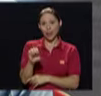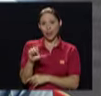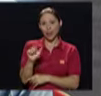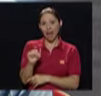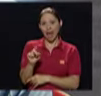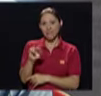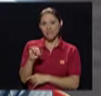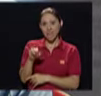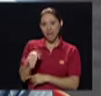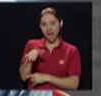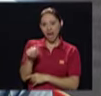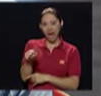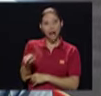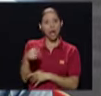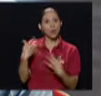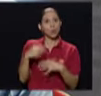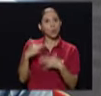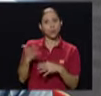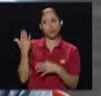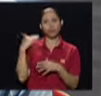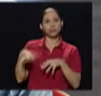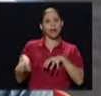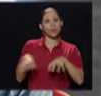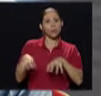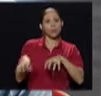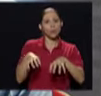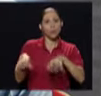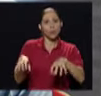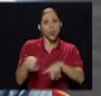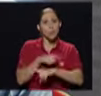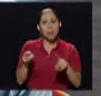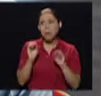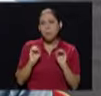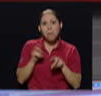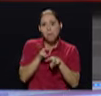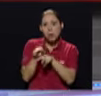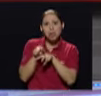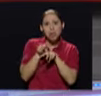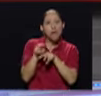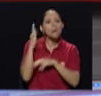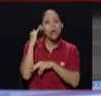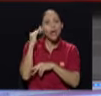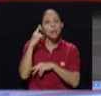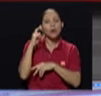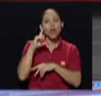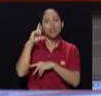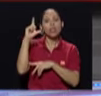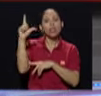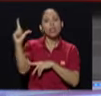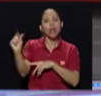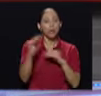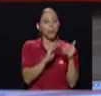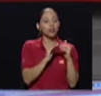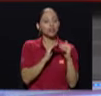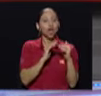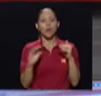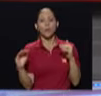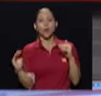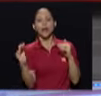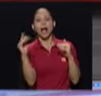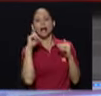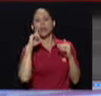un volcán muy activo y no estaba monitoreado, simplemente porque queda muy alejado de las poblaciones principales y recientemente